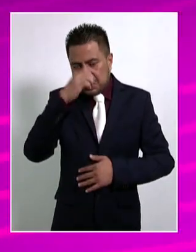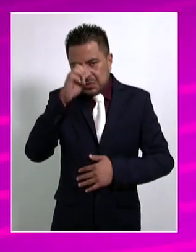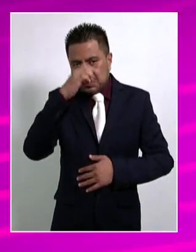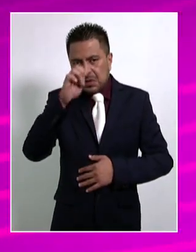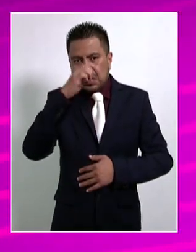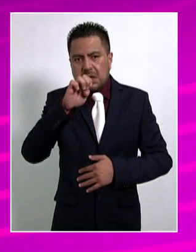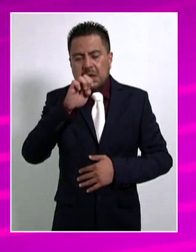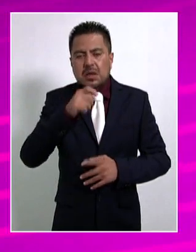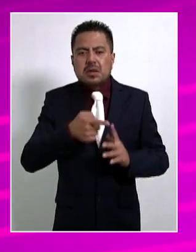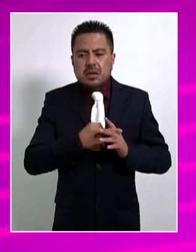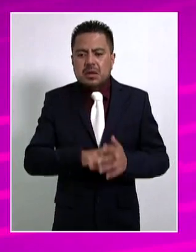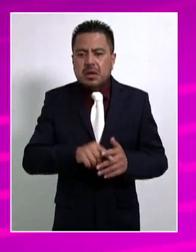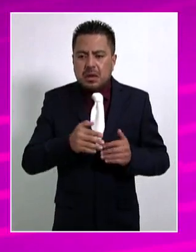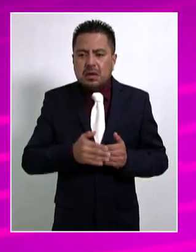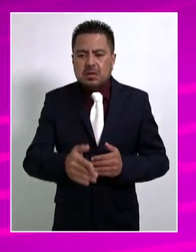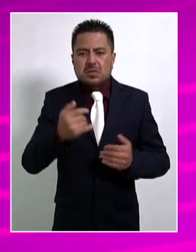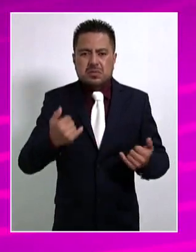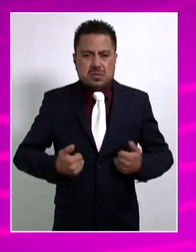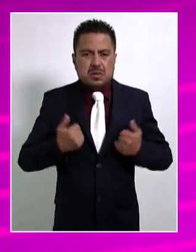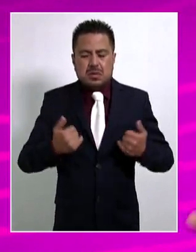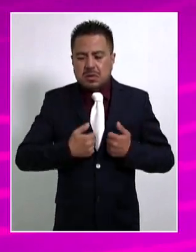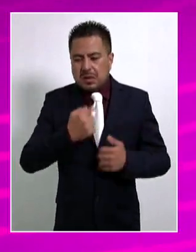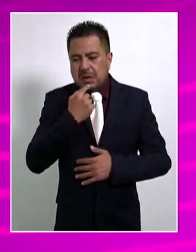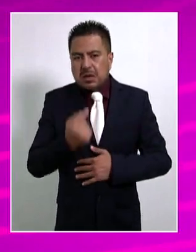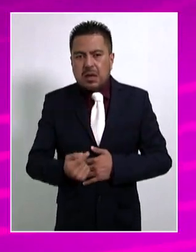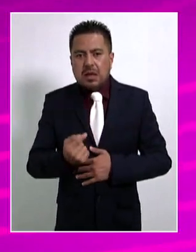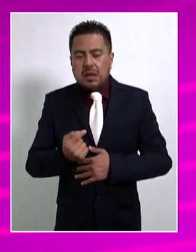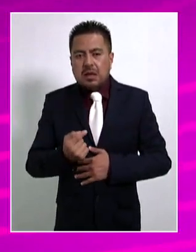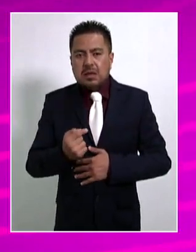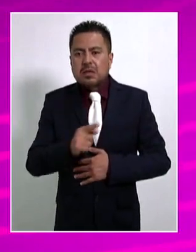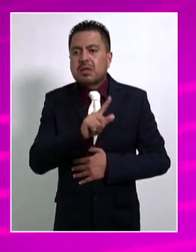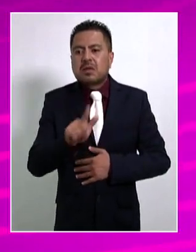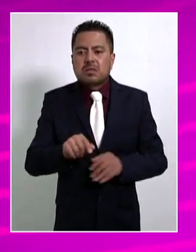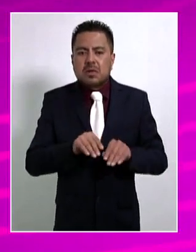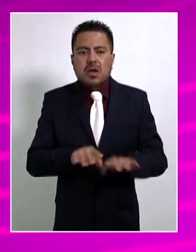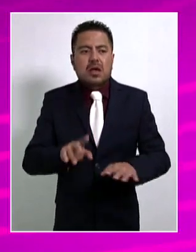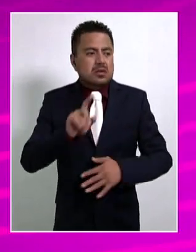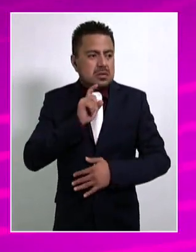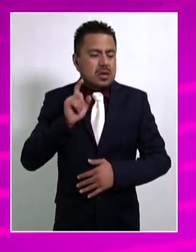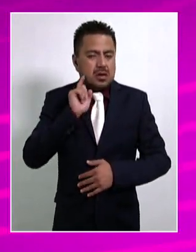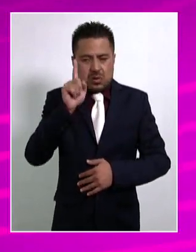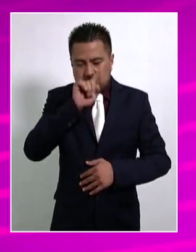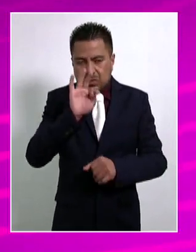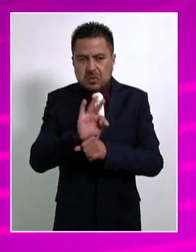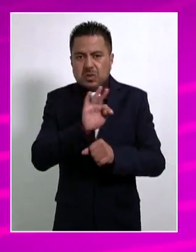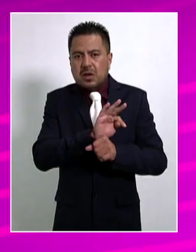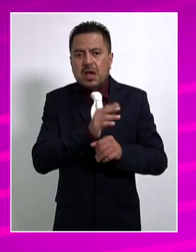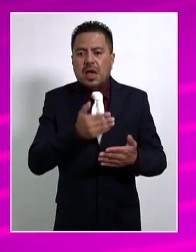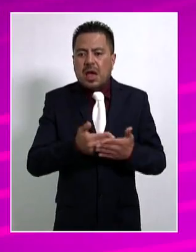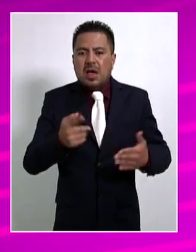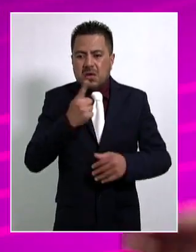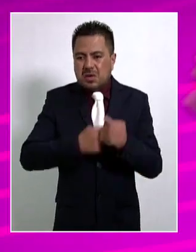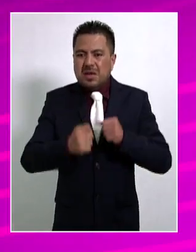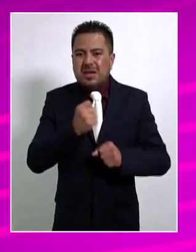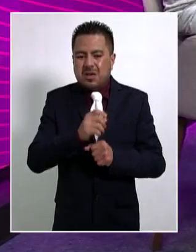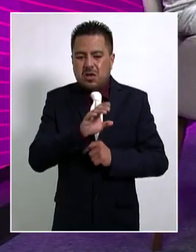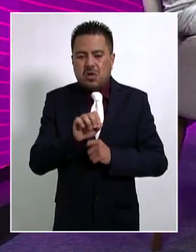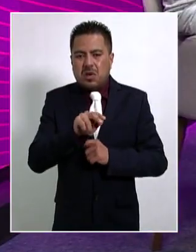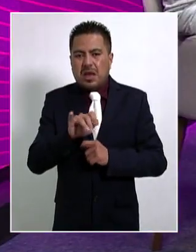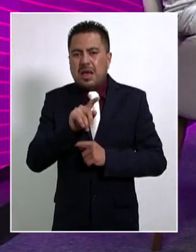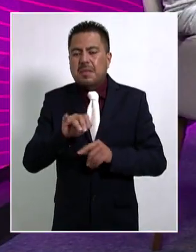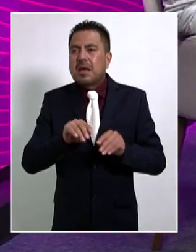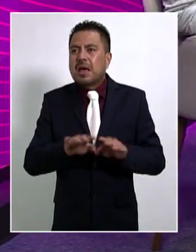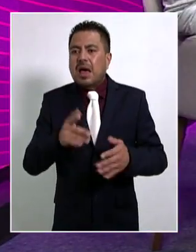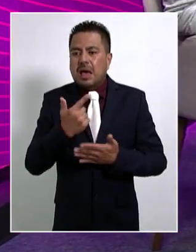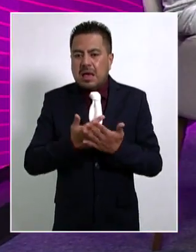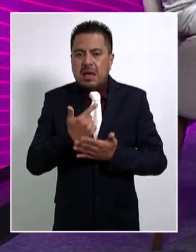experiencia que empieza en la infancia y efectivamente en la encuesta sobre orientación sexual e identidad de género que levantó el CONAPRED del año pasado,